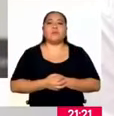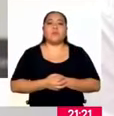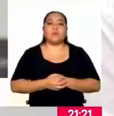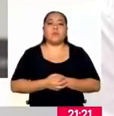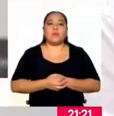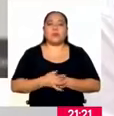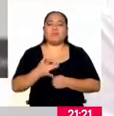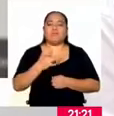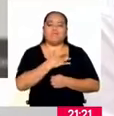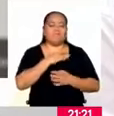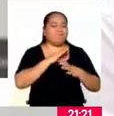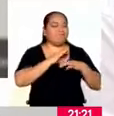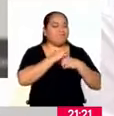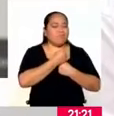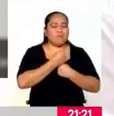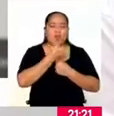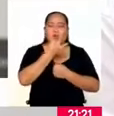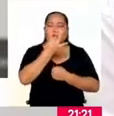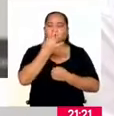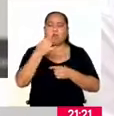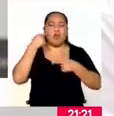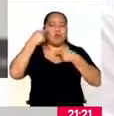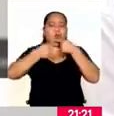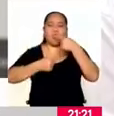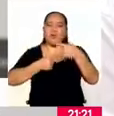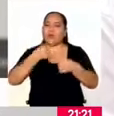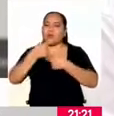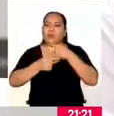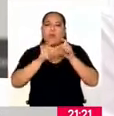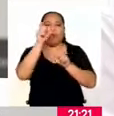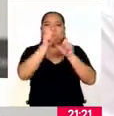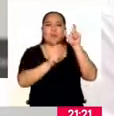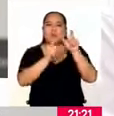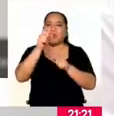Es muy doloroso estar contando día a día los pacientes